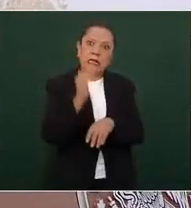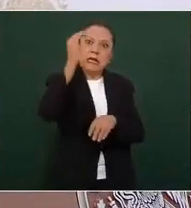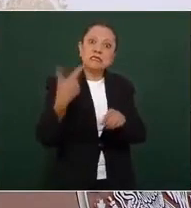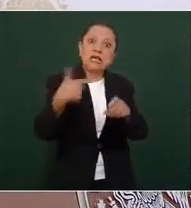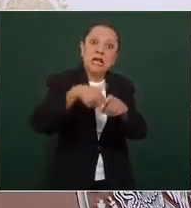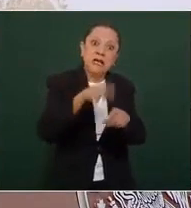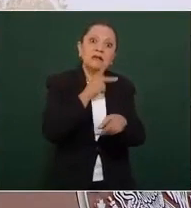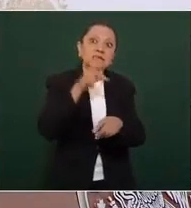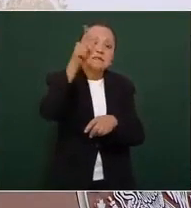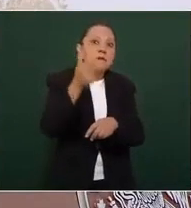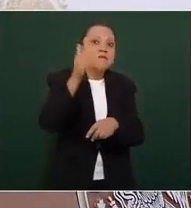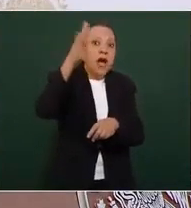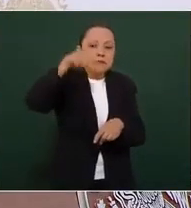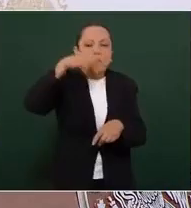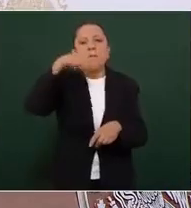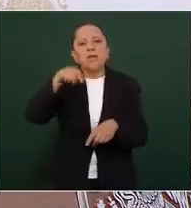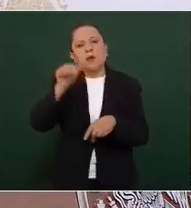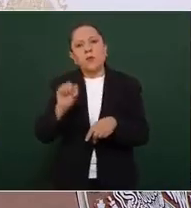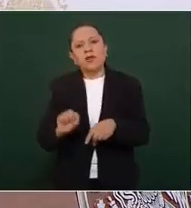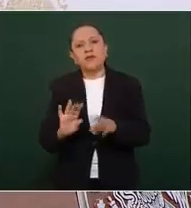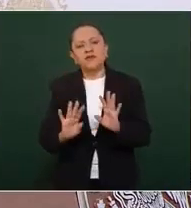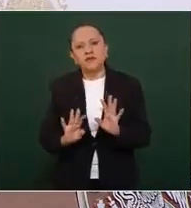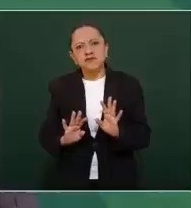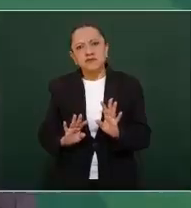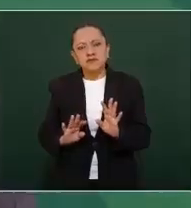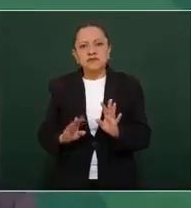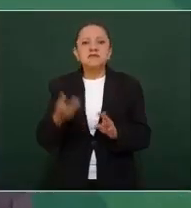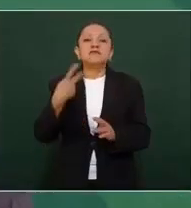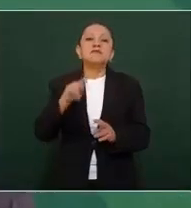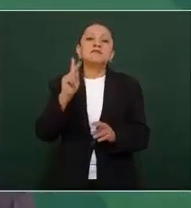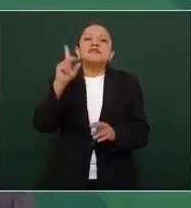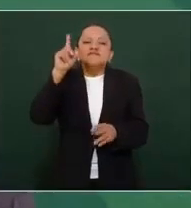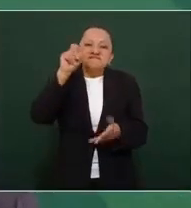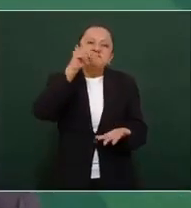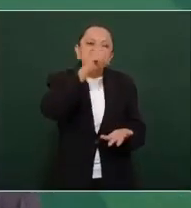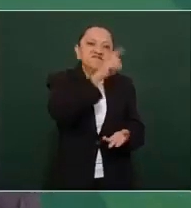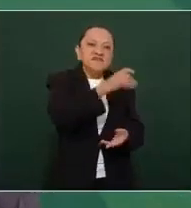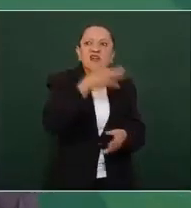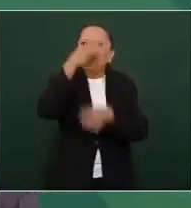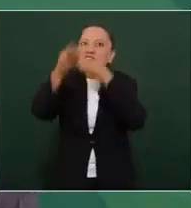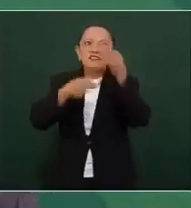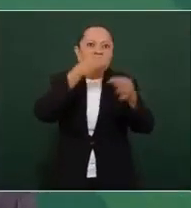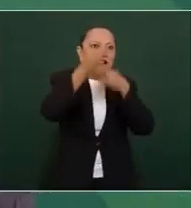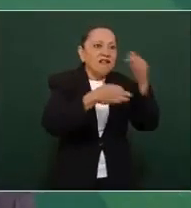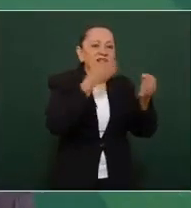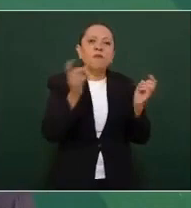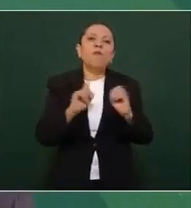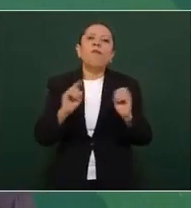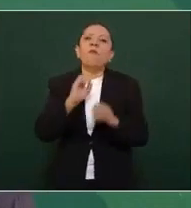en México, nada más que esto está difícil que lo reconozcan